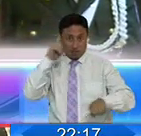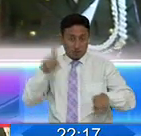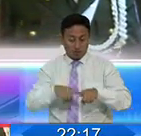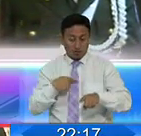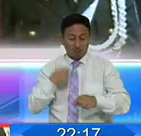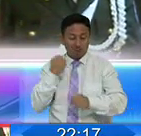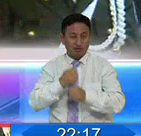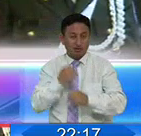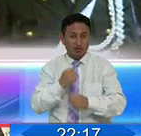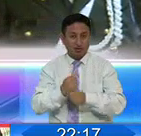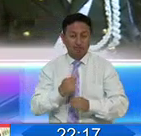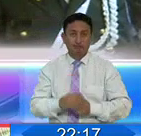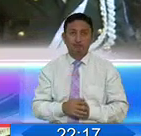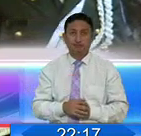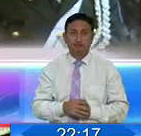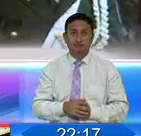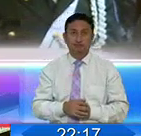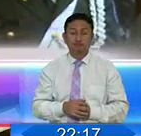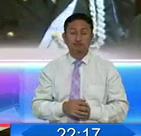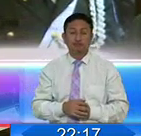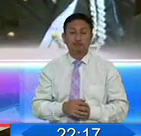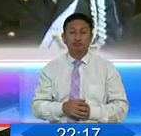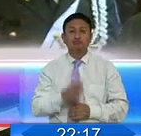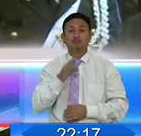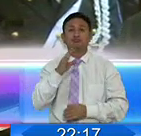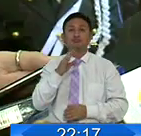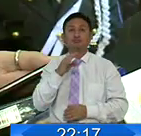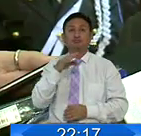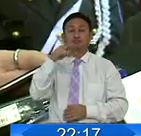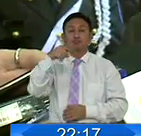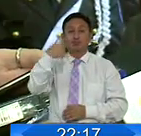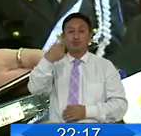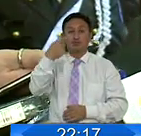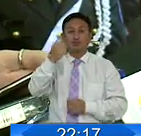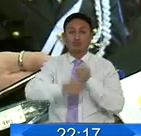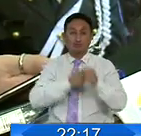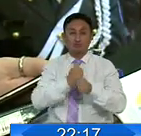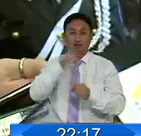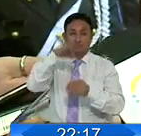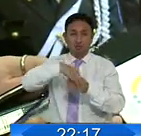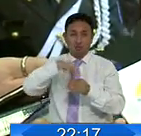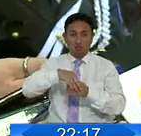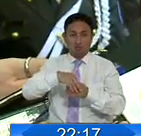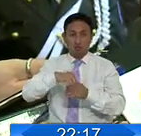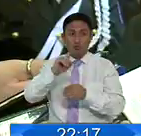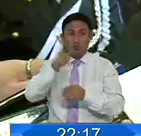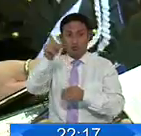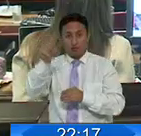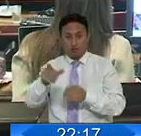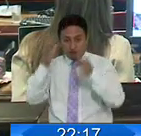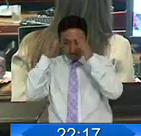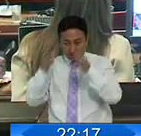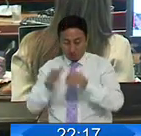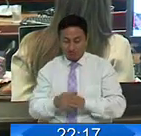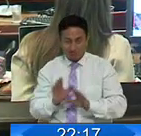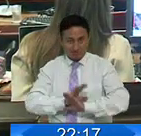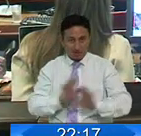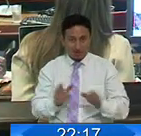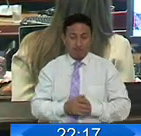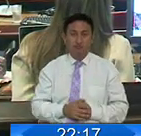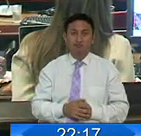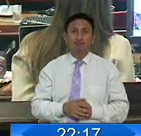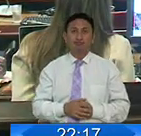trabajar en legislación y que el año electoral no nos perjudique mirando a los intereses a veces individuales informó